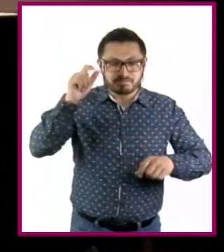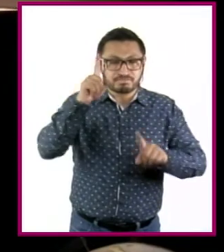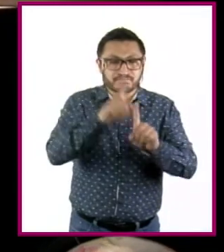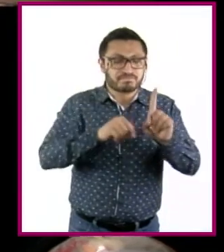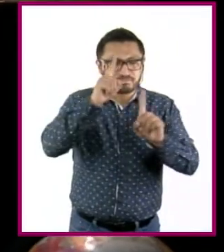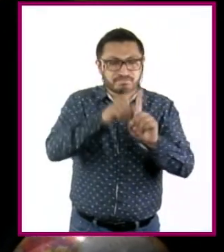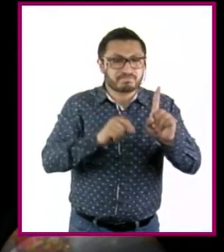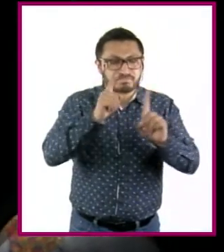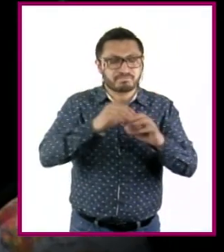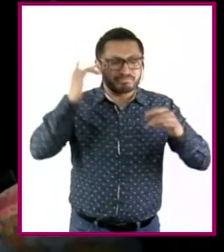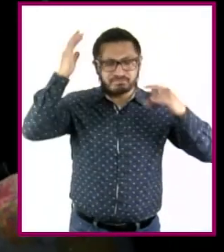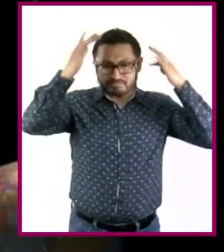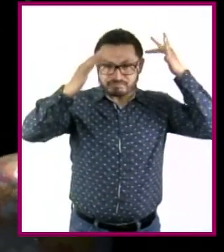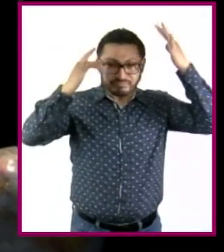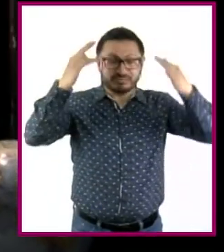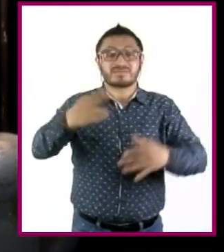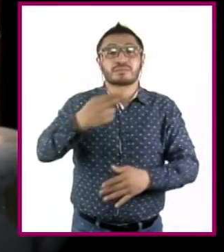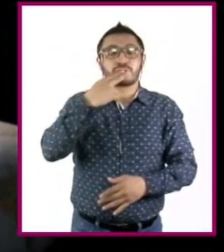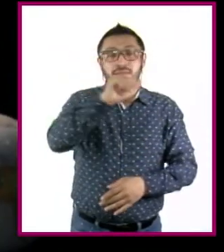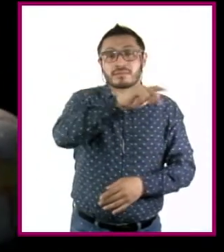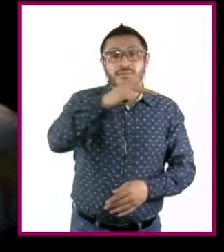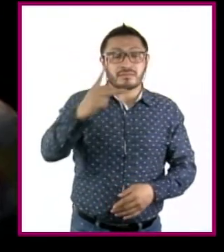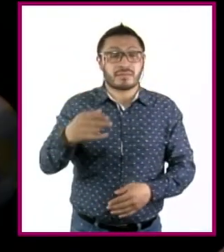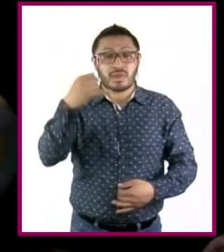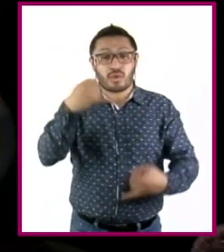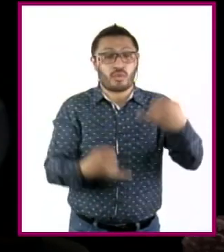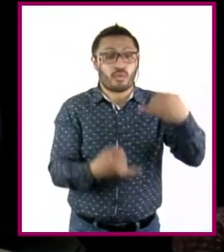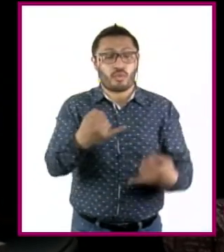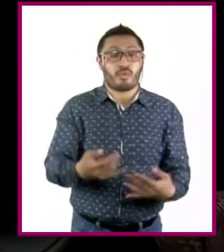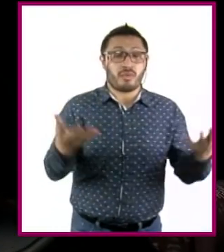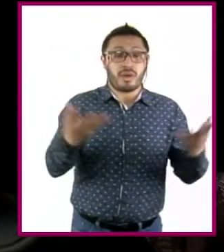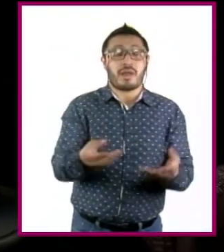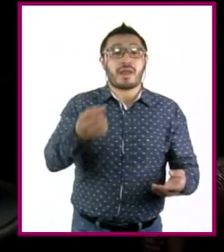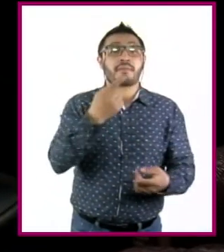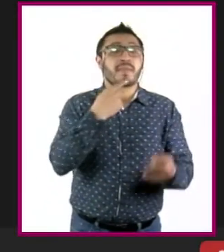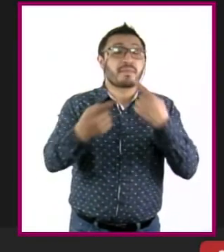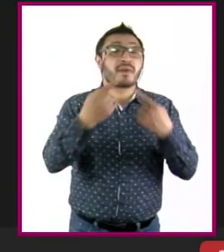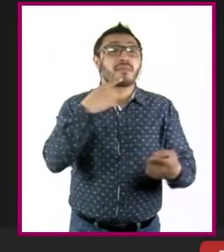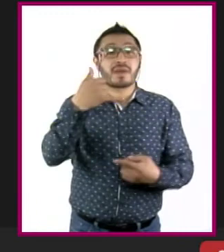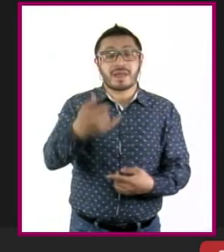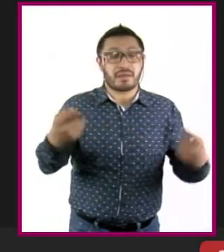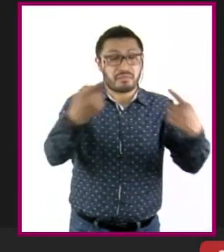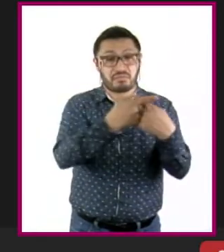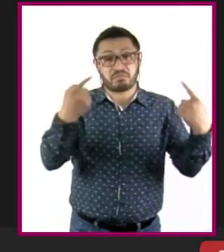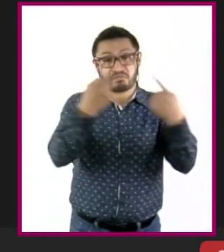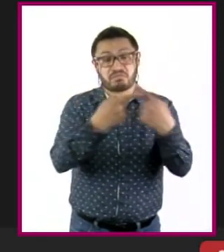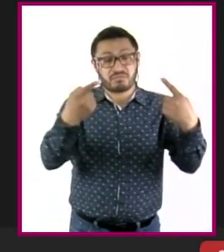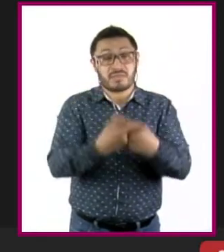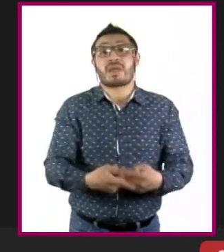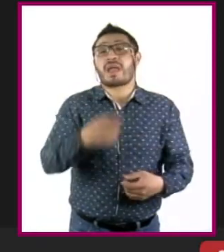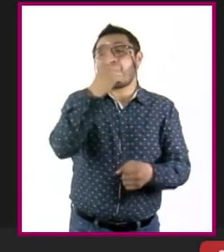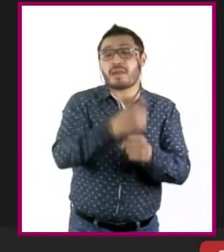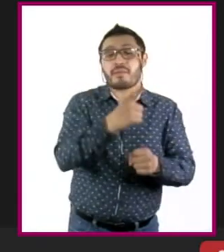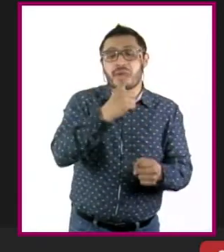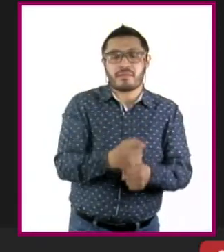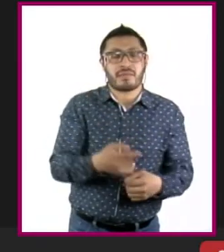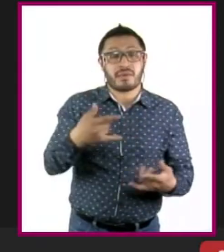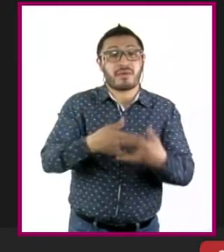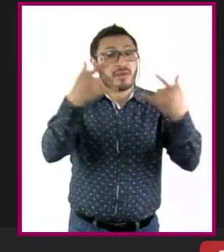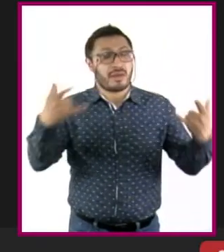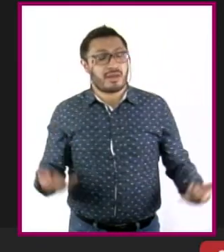las aplicaciones llamadas juicio, producción de discursos y controversia. Primero, ante la historia